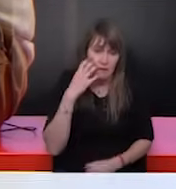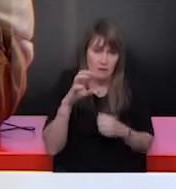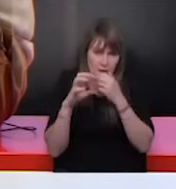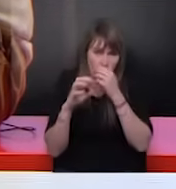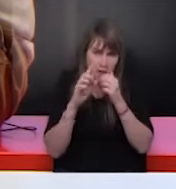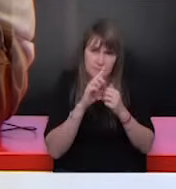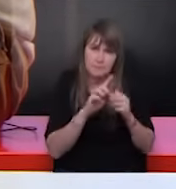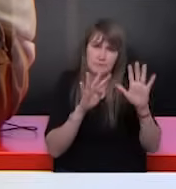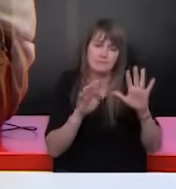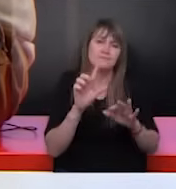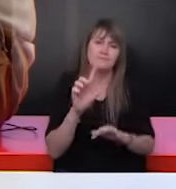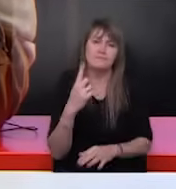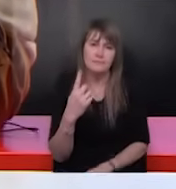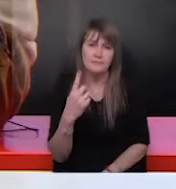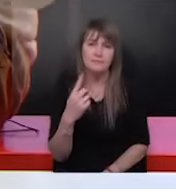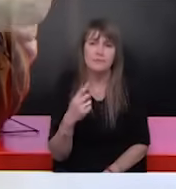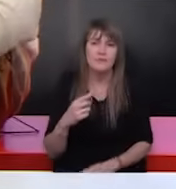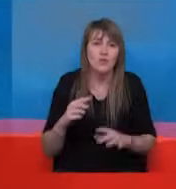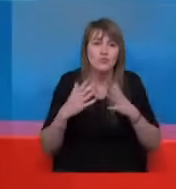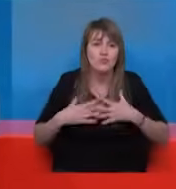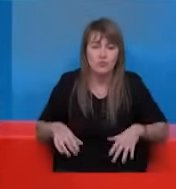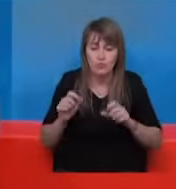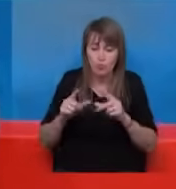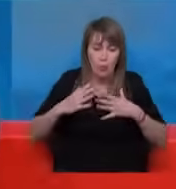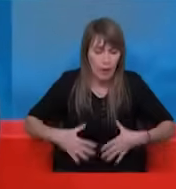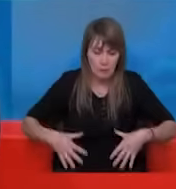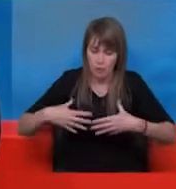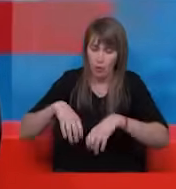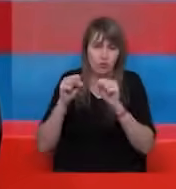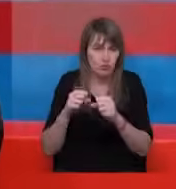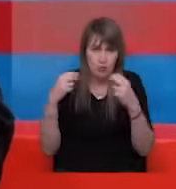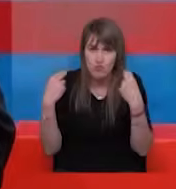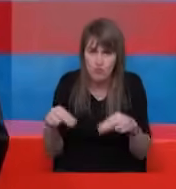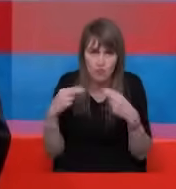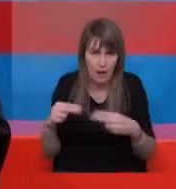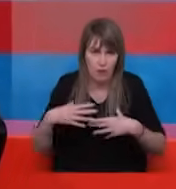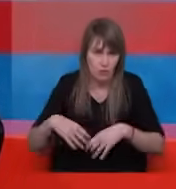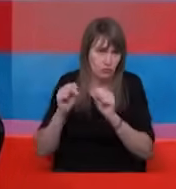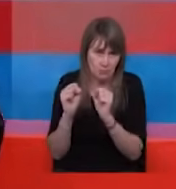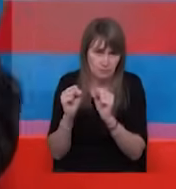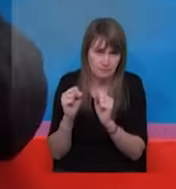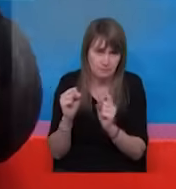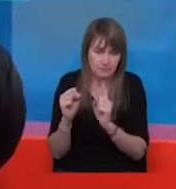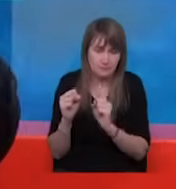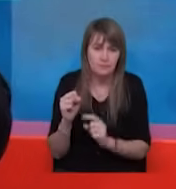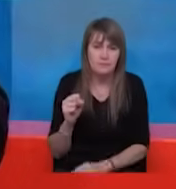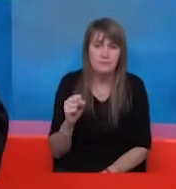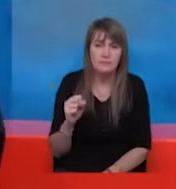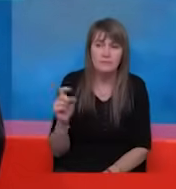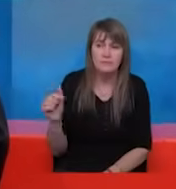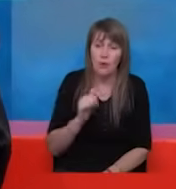1971. Y el cuerpo de Castañeto nunca fue encontrado. Y ahí, en el relato que